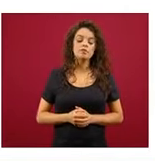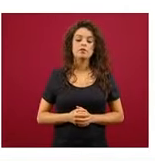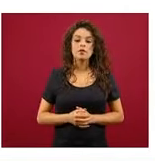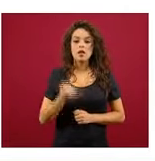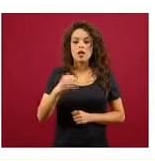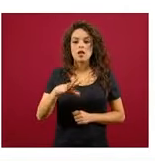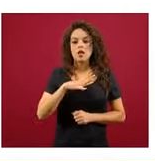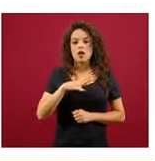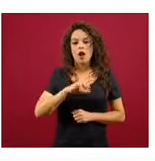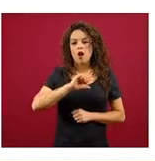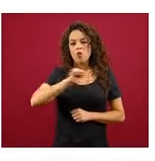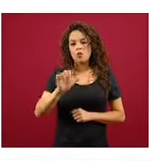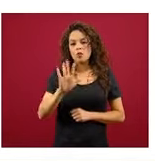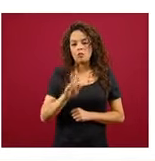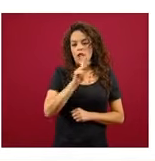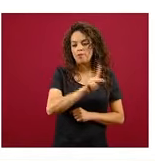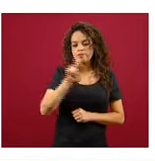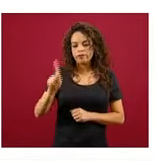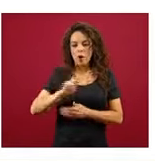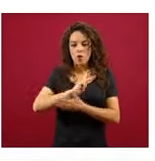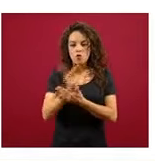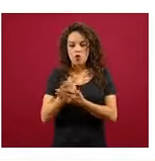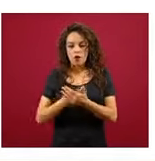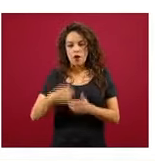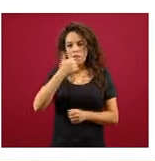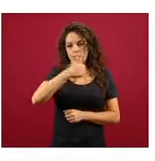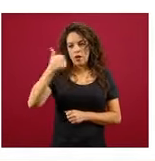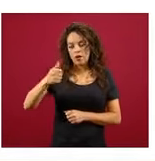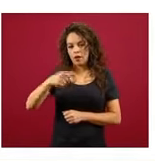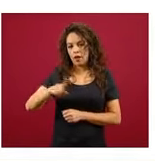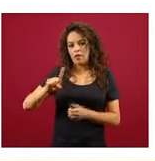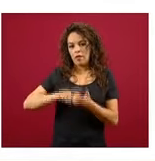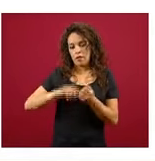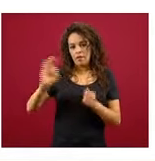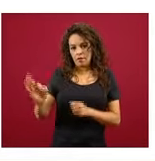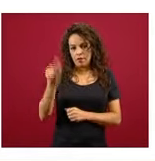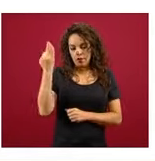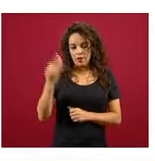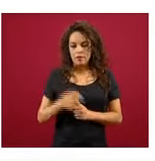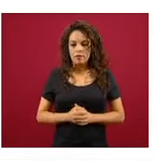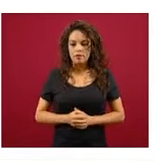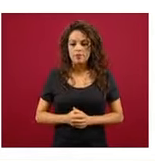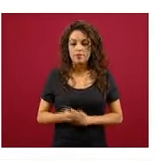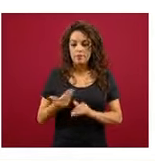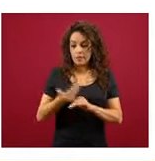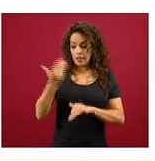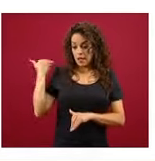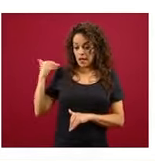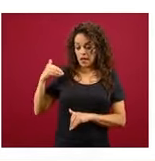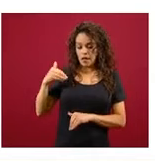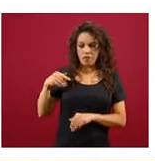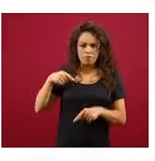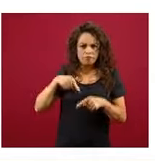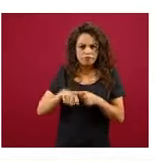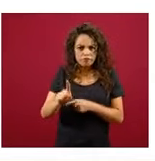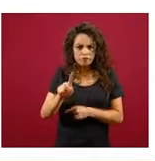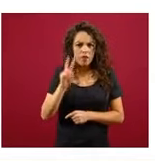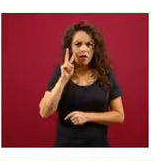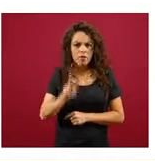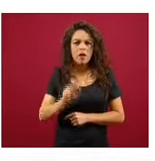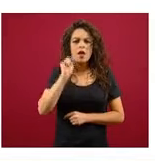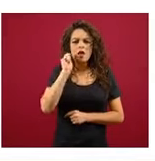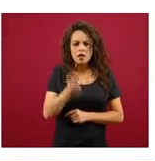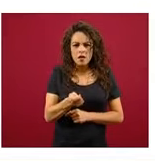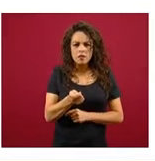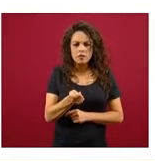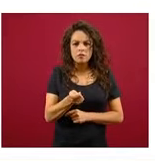cada una de las entidades federativas. Una de las perspectivas que vimos desde un inicio es un poco que se había ido pues cada